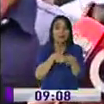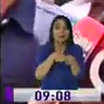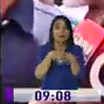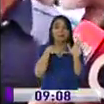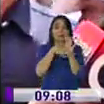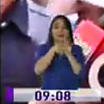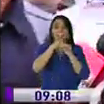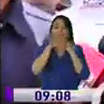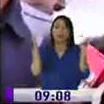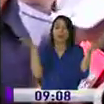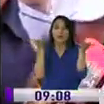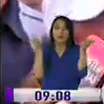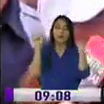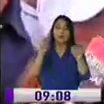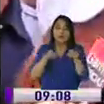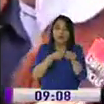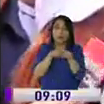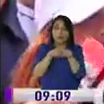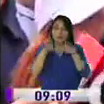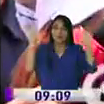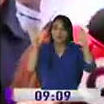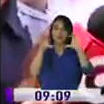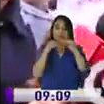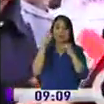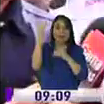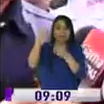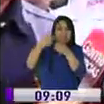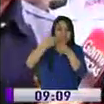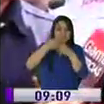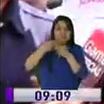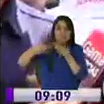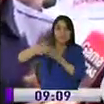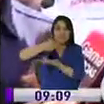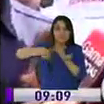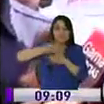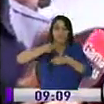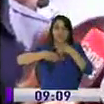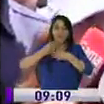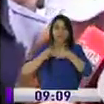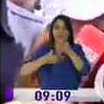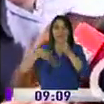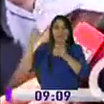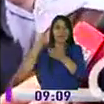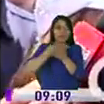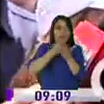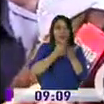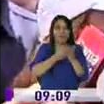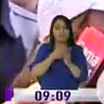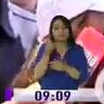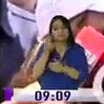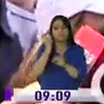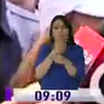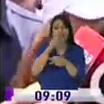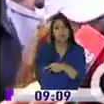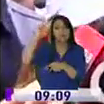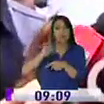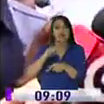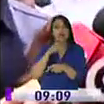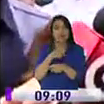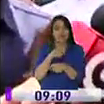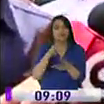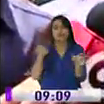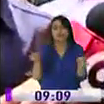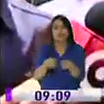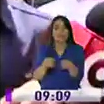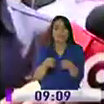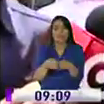nacionales. Cuando hay competencia y hay mayor participación, el mercado crece y el precio de todos los productos baja, y eso es aplicable también